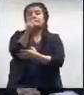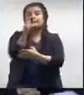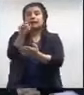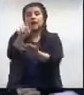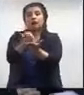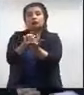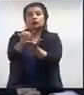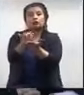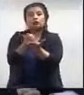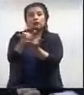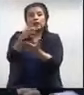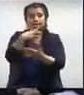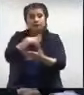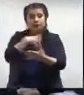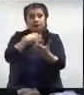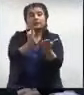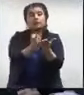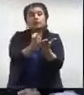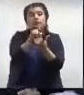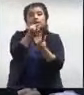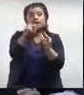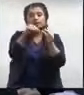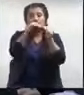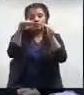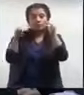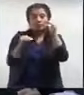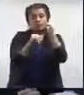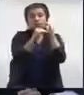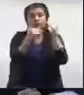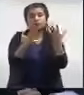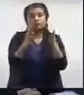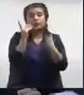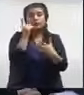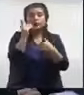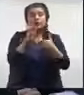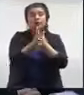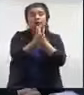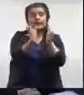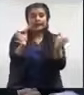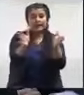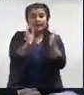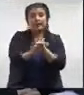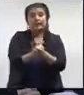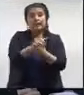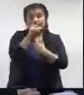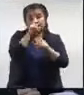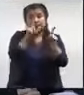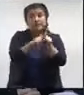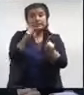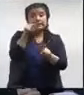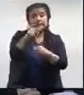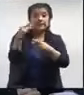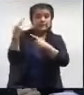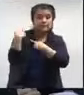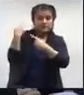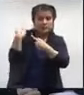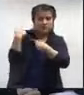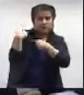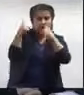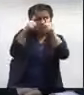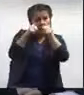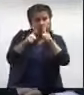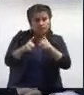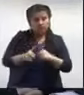Interna. Esta está subordinada jerárquicamente a la Dirección General y es la responsable de analizar,